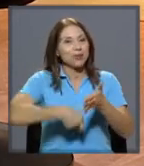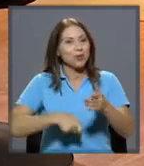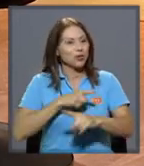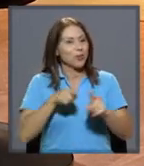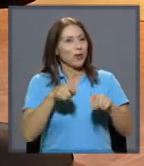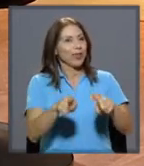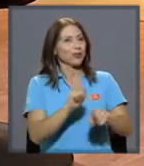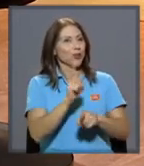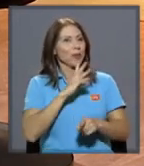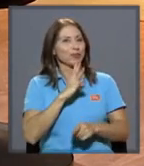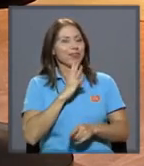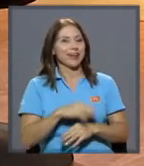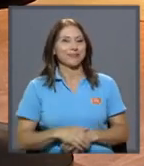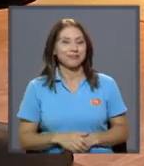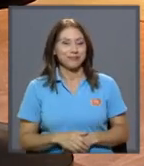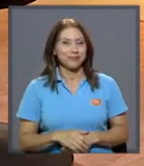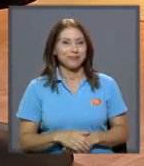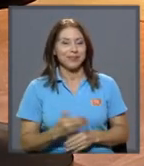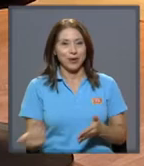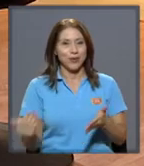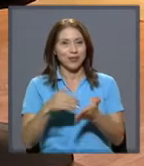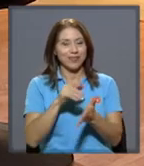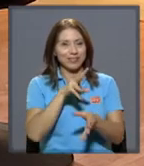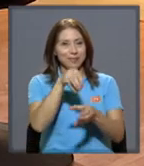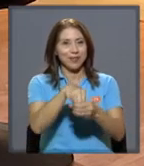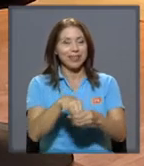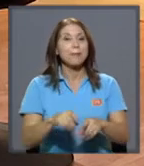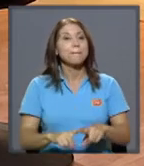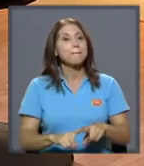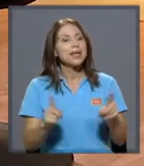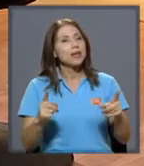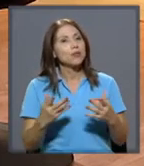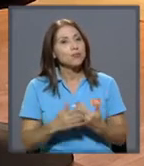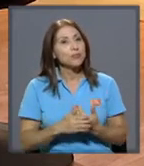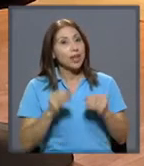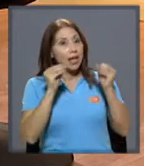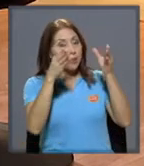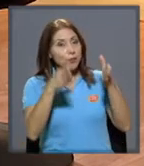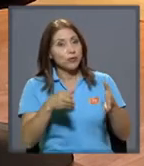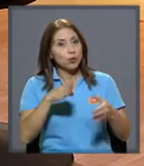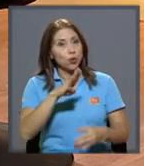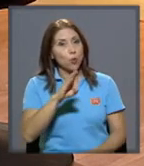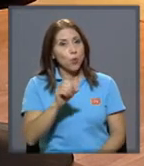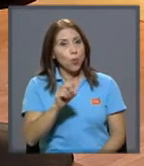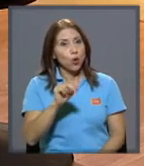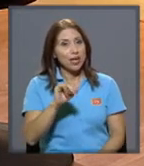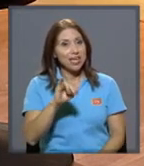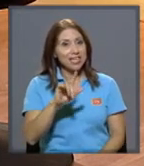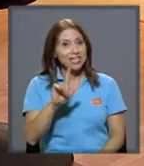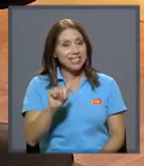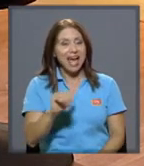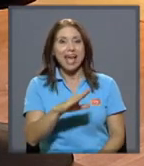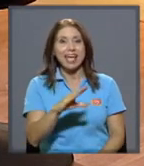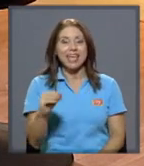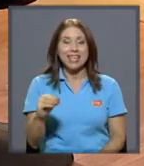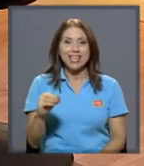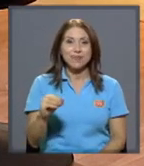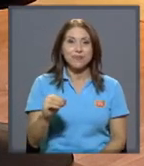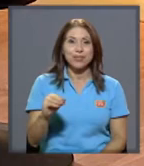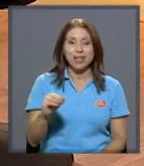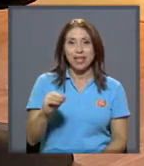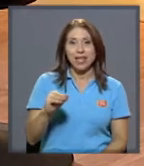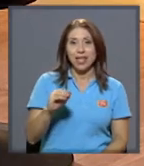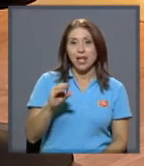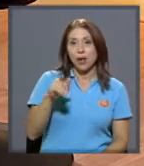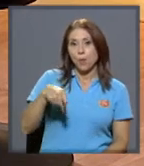vuelve a meter. Pero entonces el profesor Bonilla y la medalla de